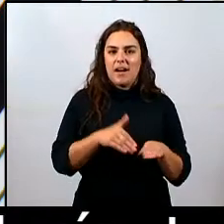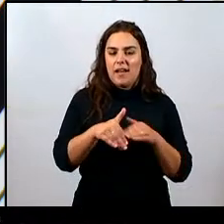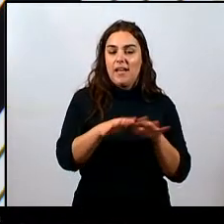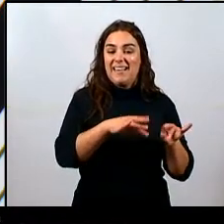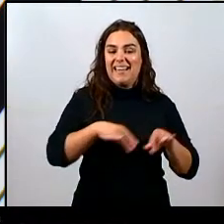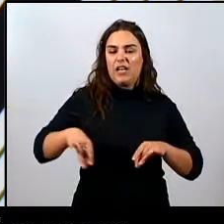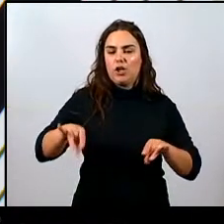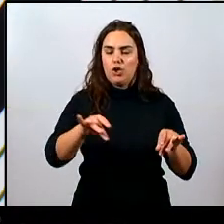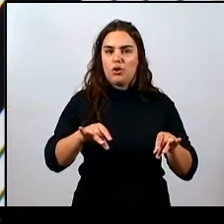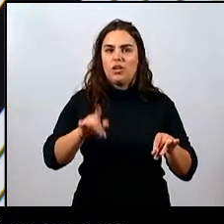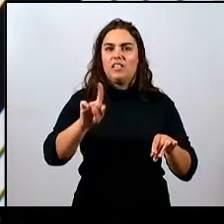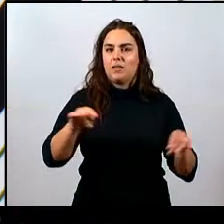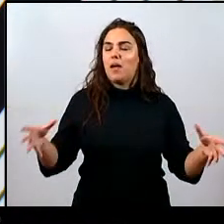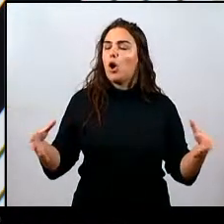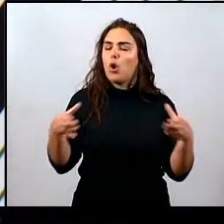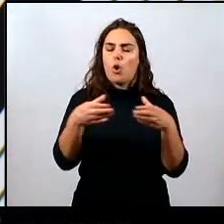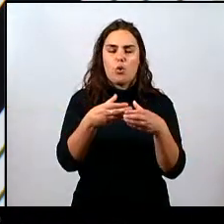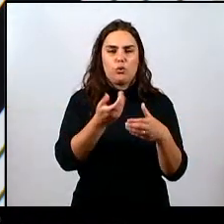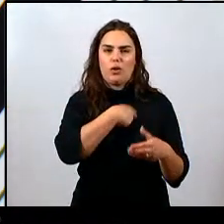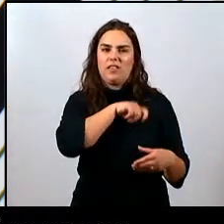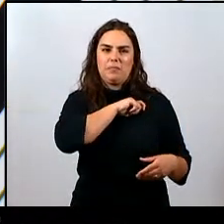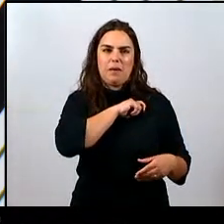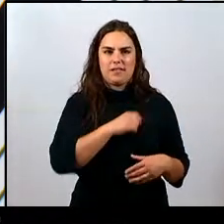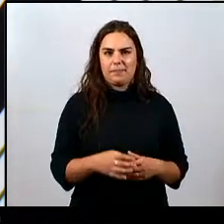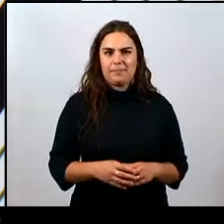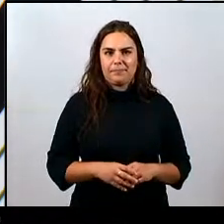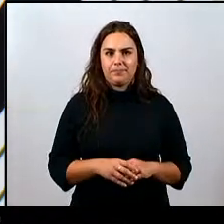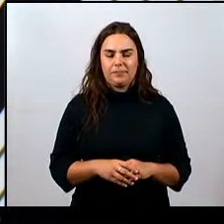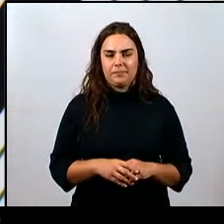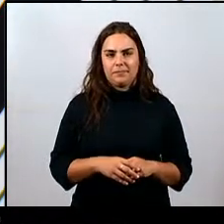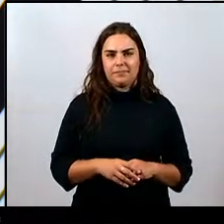regiones y al conjunto de nuestra nación.